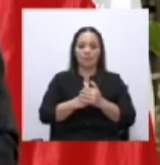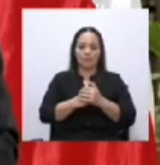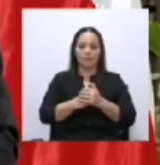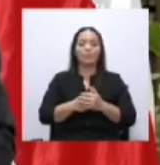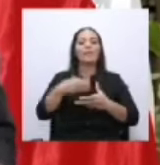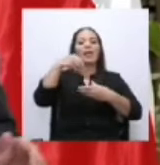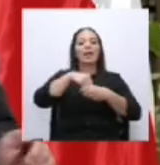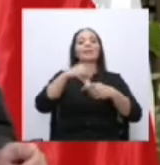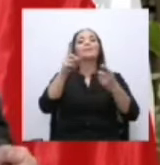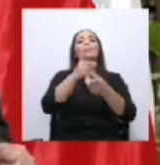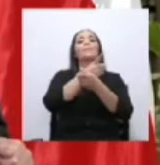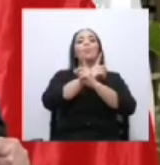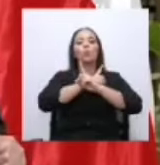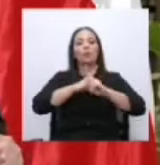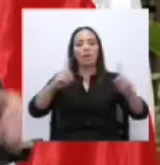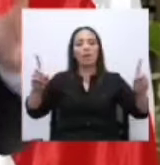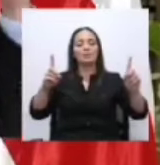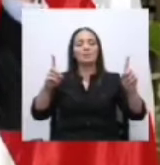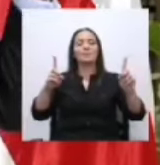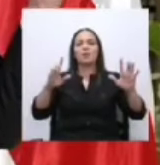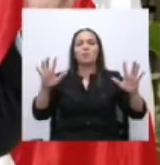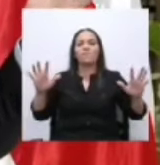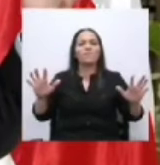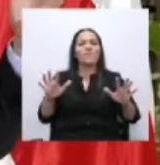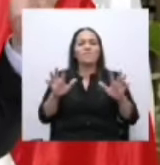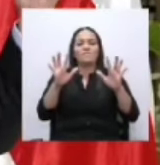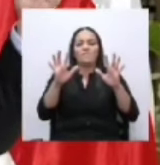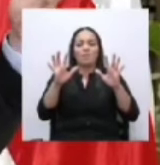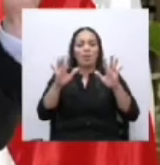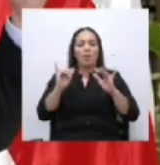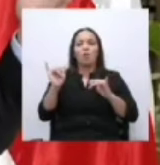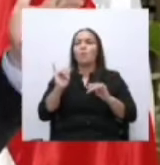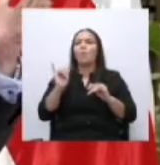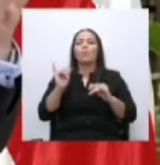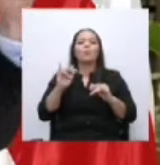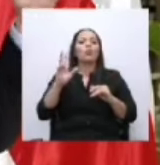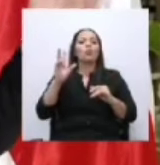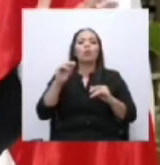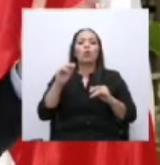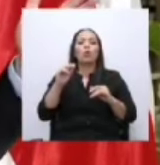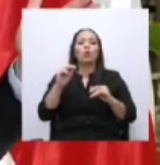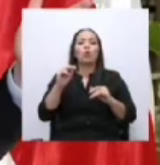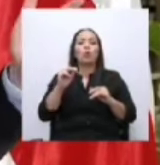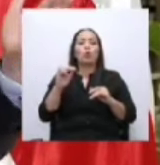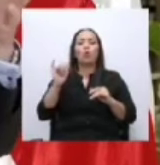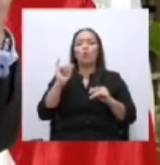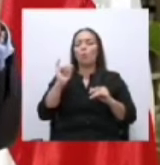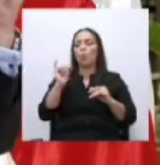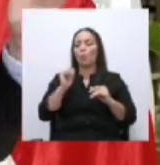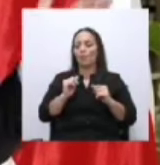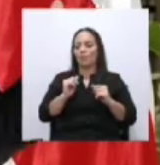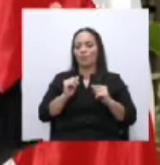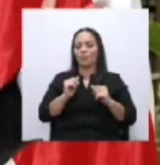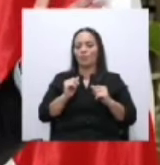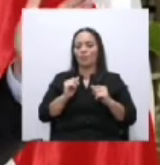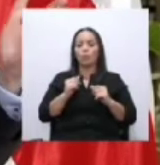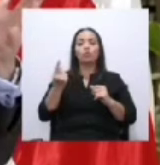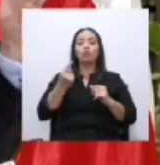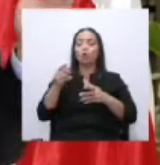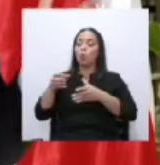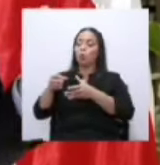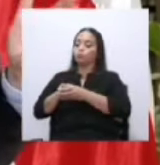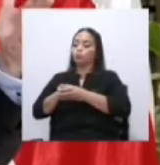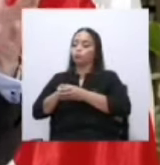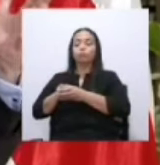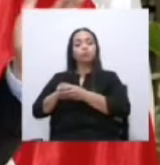democracia que vibra y que no es, ya no es la tiranía de los medios de comunicación, la